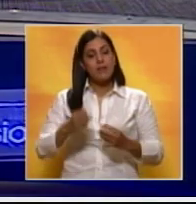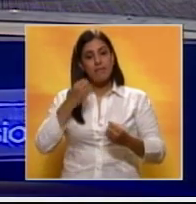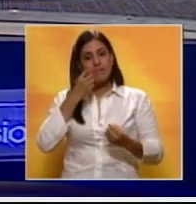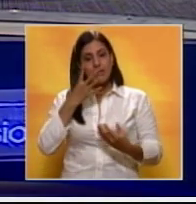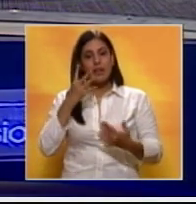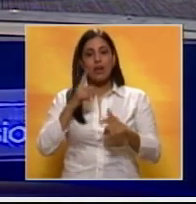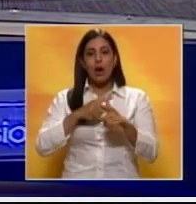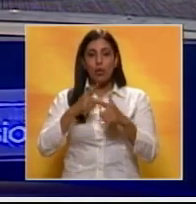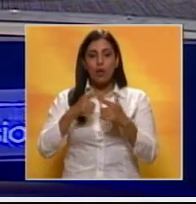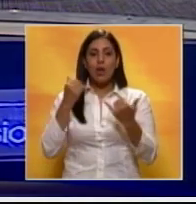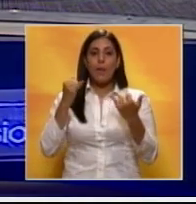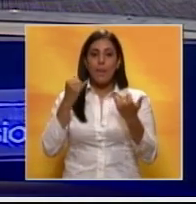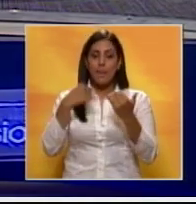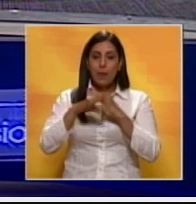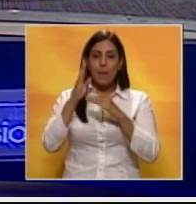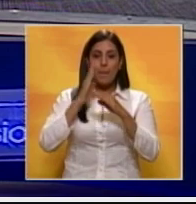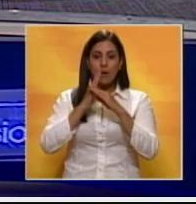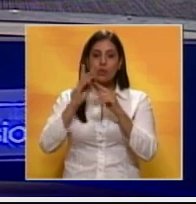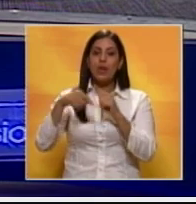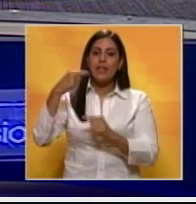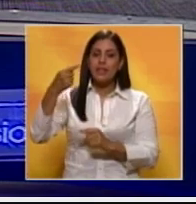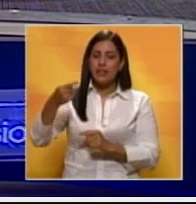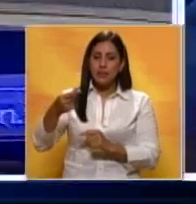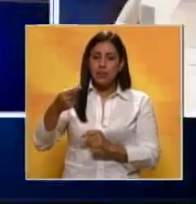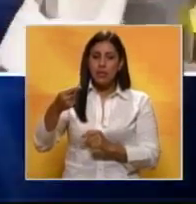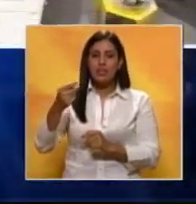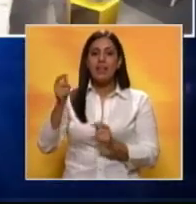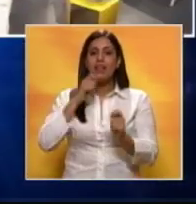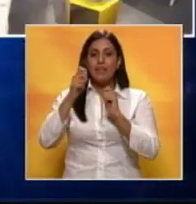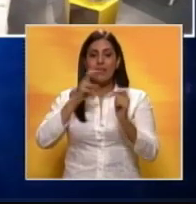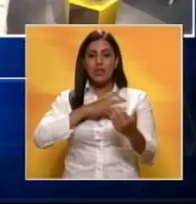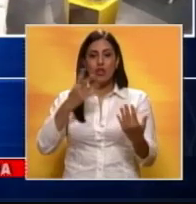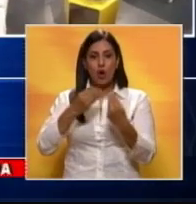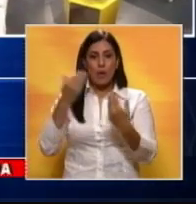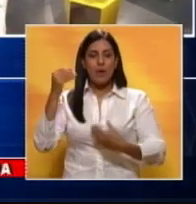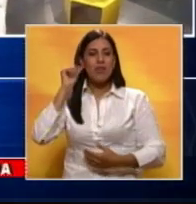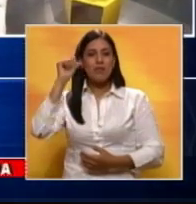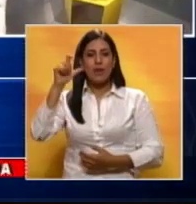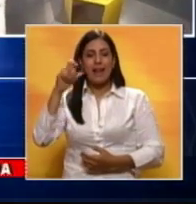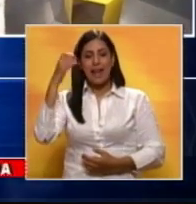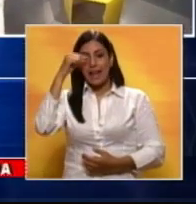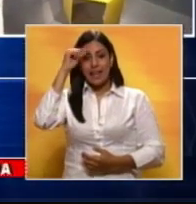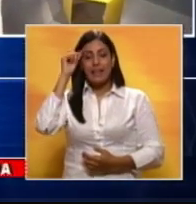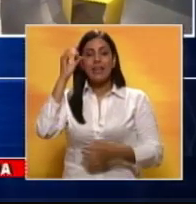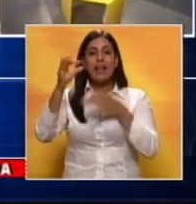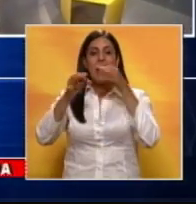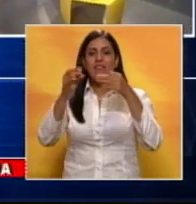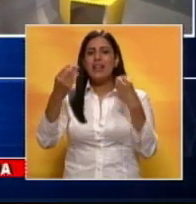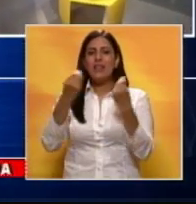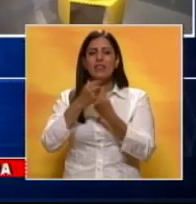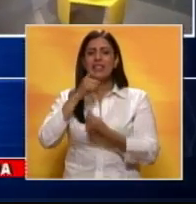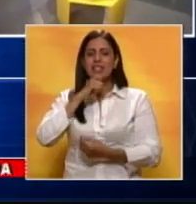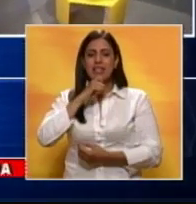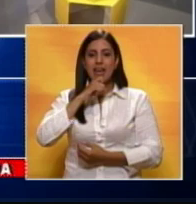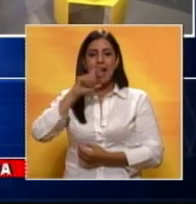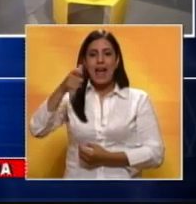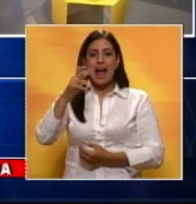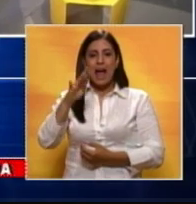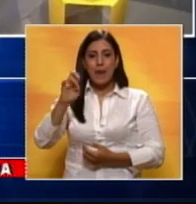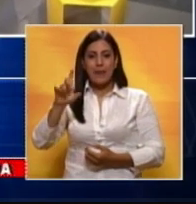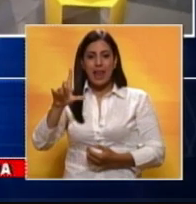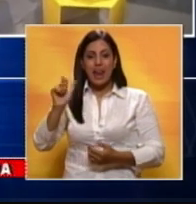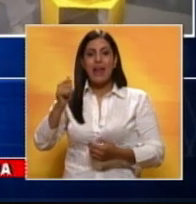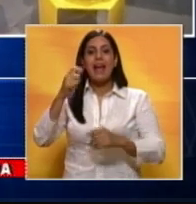Bien, es momento de hacer una breve pausa y al regreso. En entrevista a Venevisión, nuestra compañera Andrina Yepes estará conversando con Gabriela